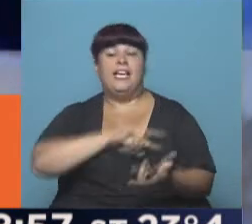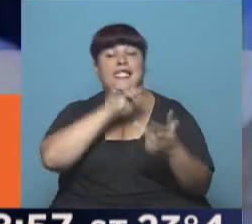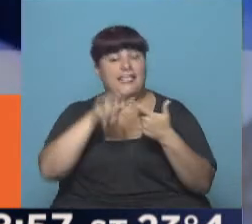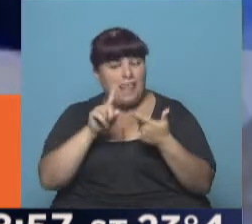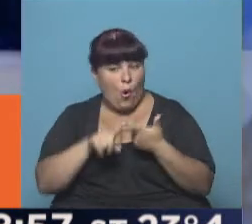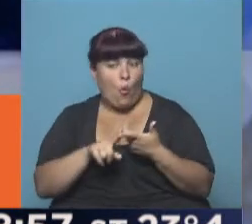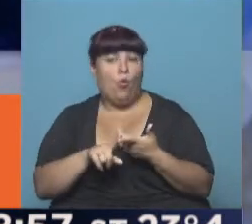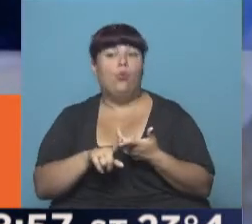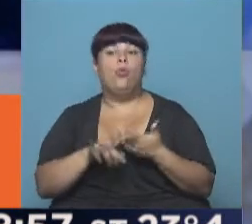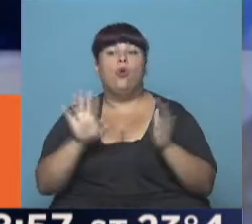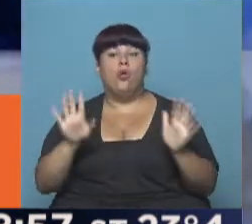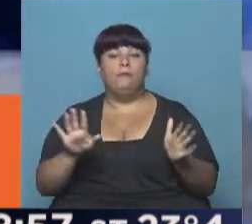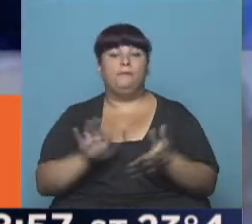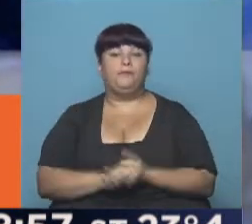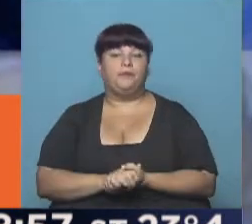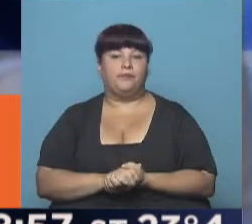lugar,